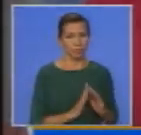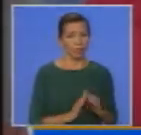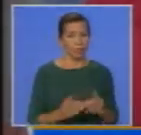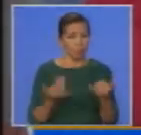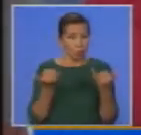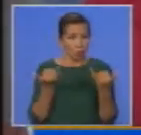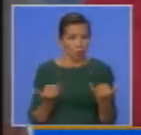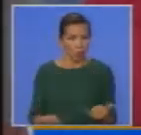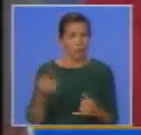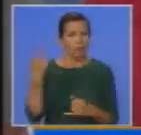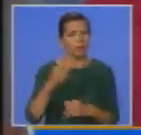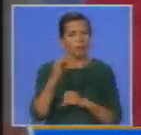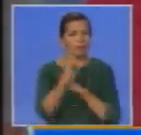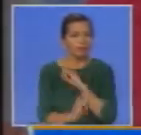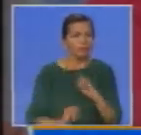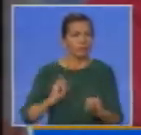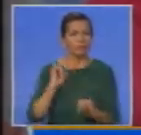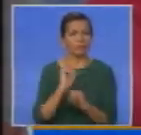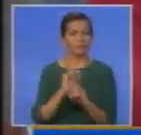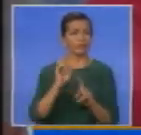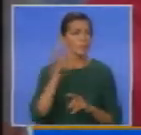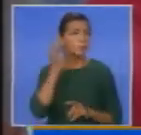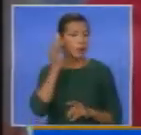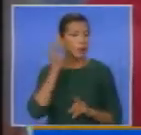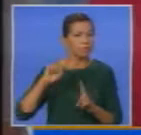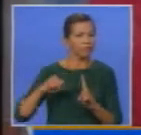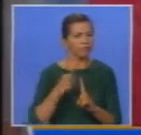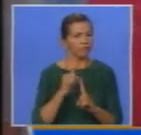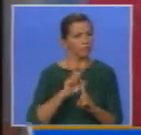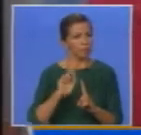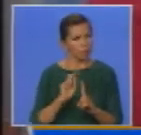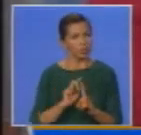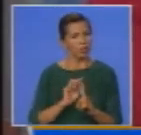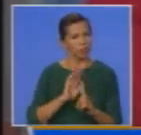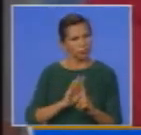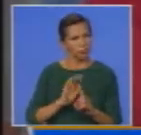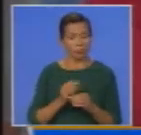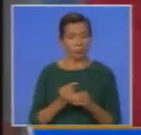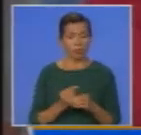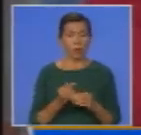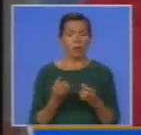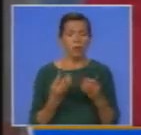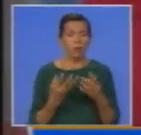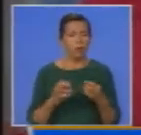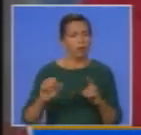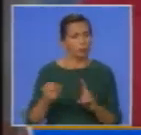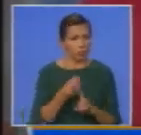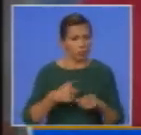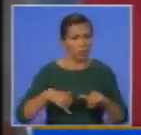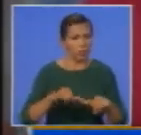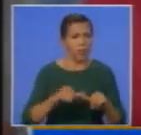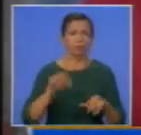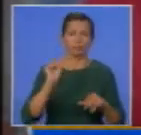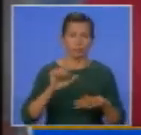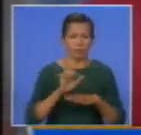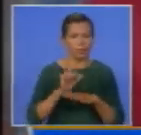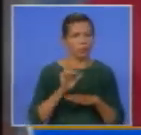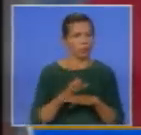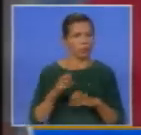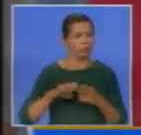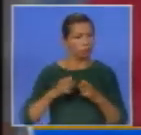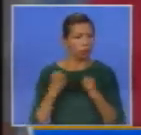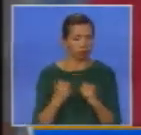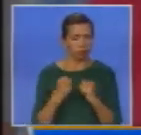No Violencia contra la Mujer y las cifras siguen evidenciando los graves niveles de que en el Ecuador